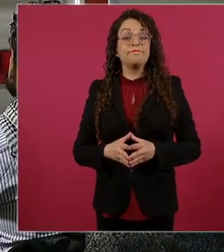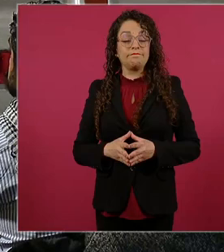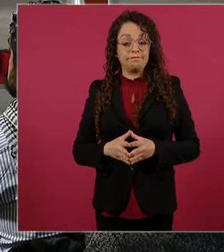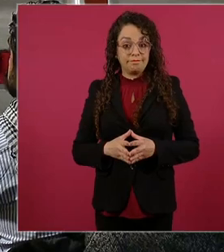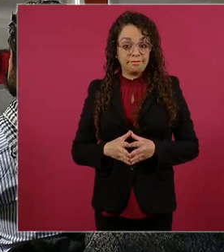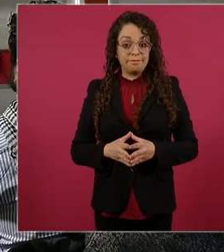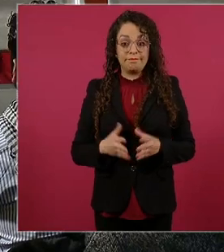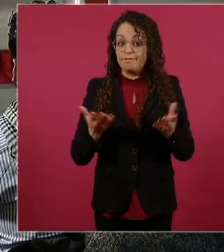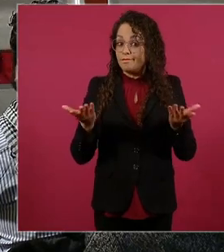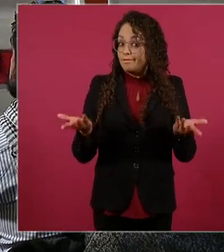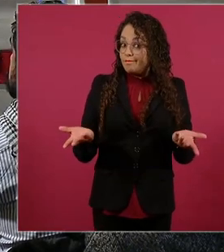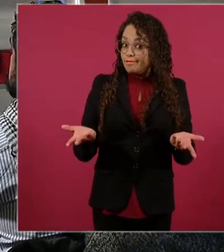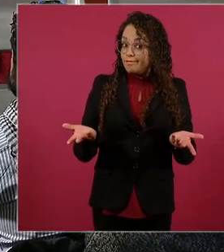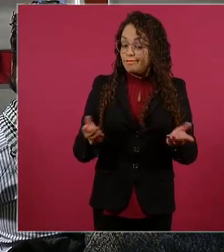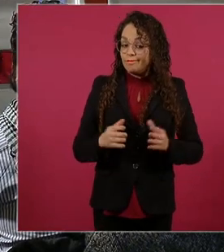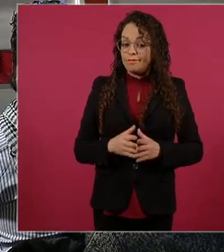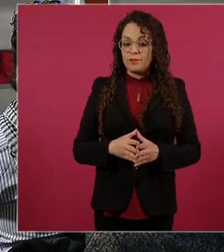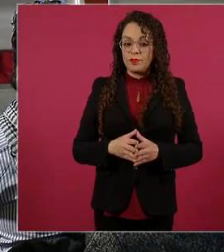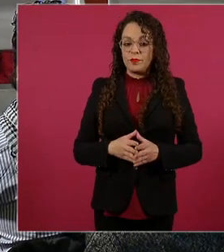no tiene sed